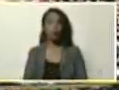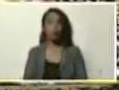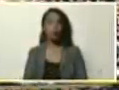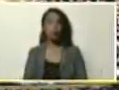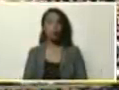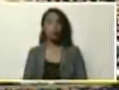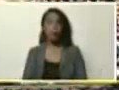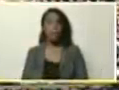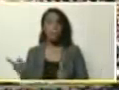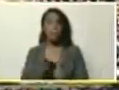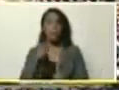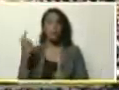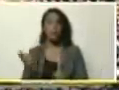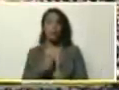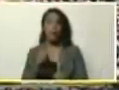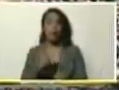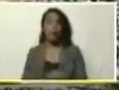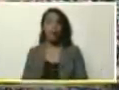Prioridad